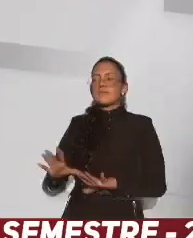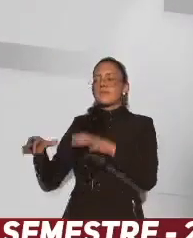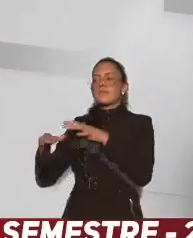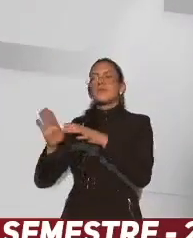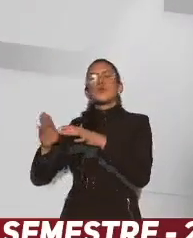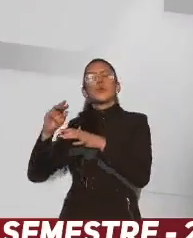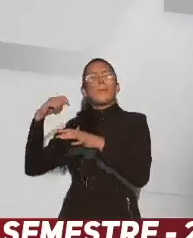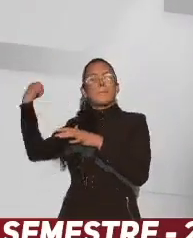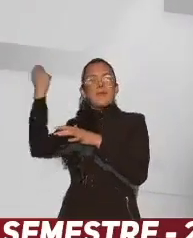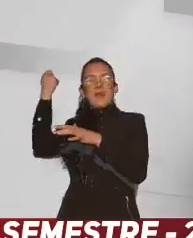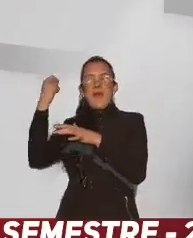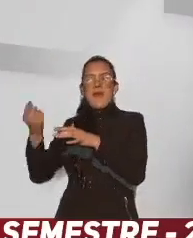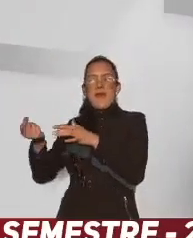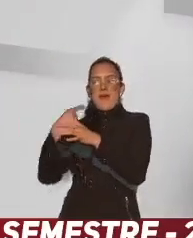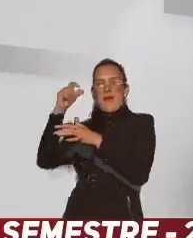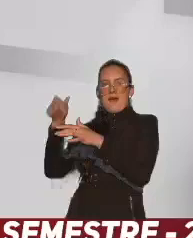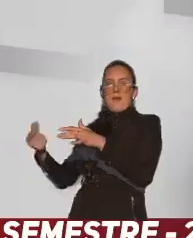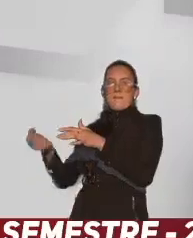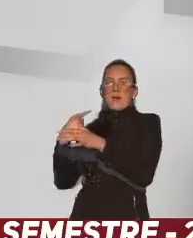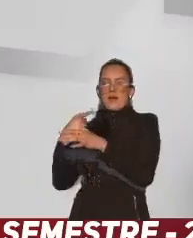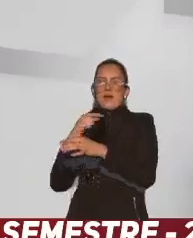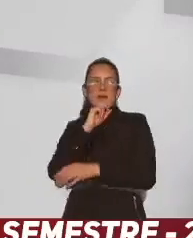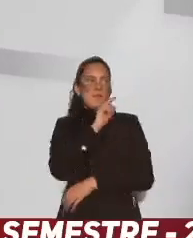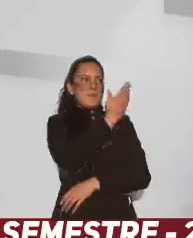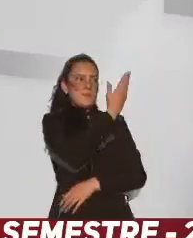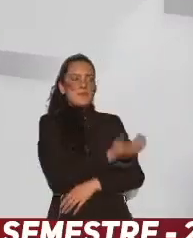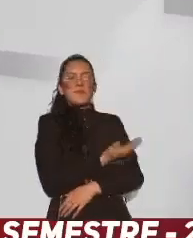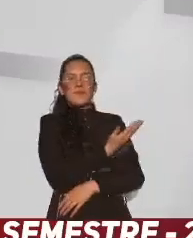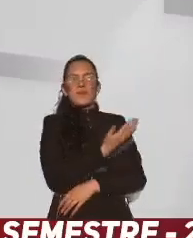un soldado profesional, mi general Soto. Es para usted la pregunta.